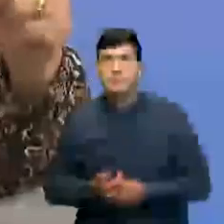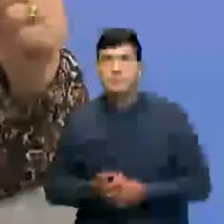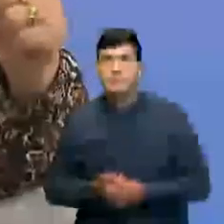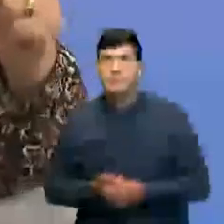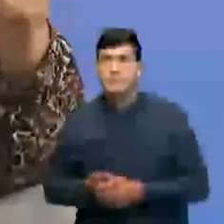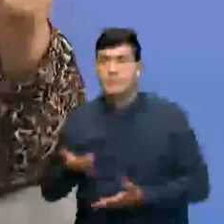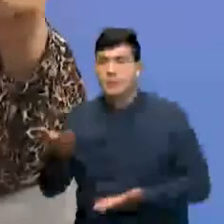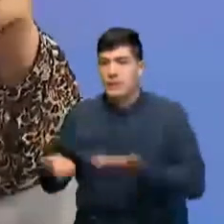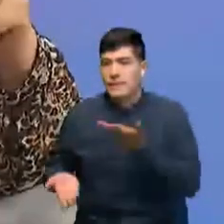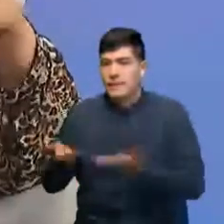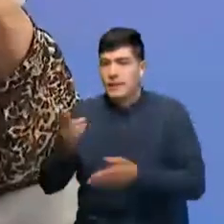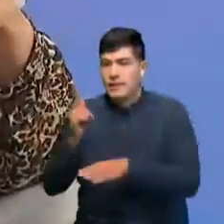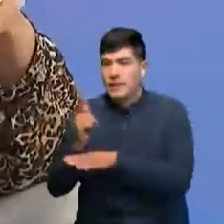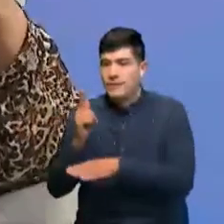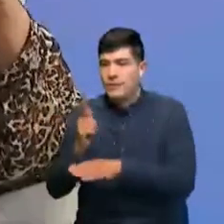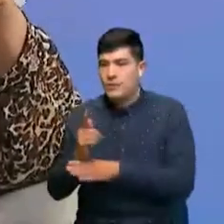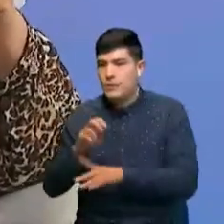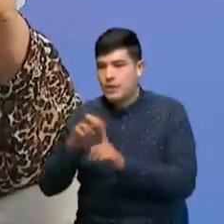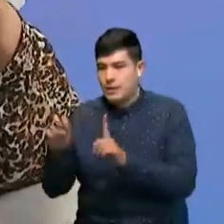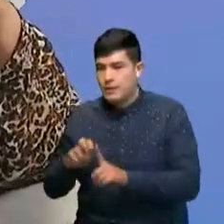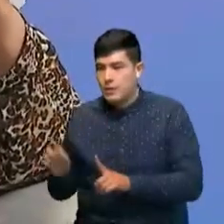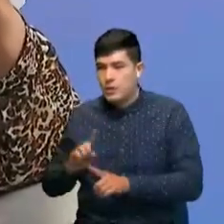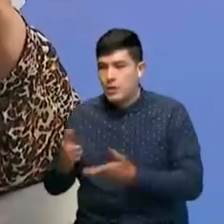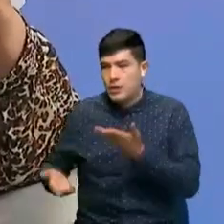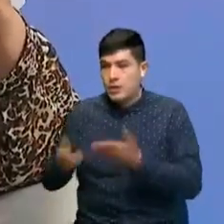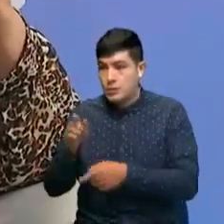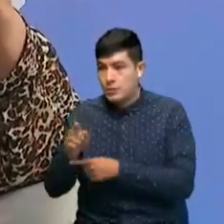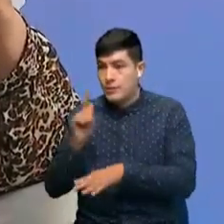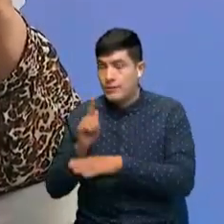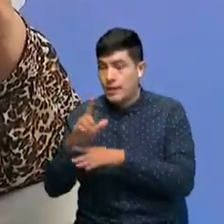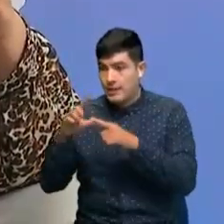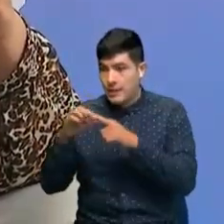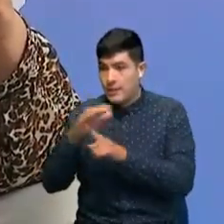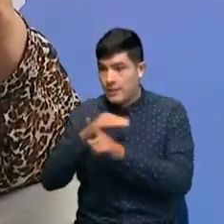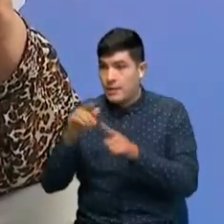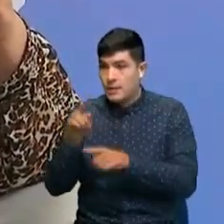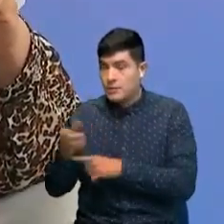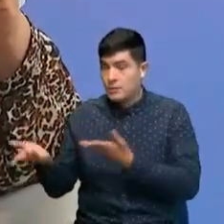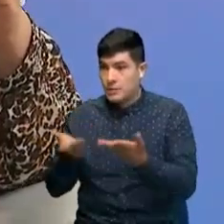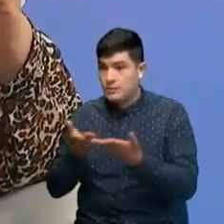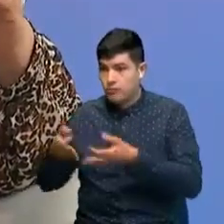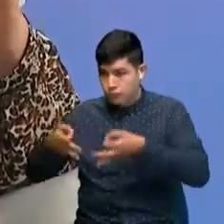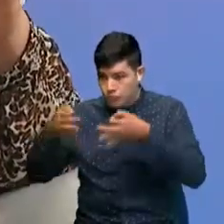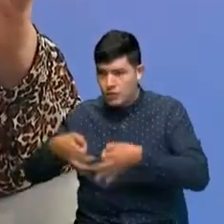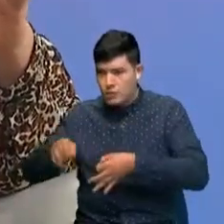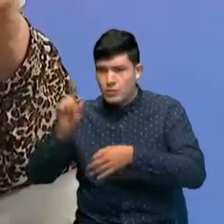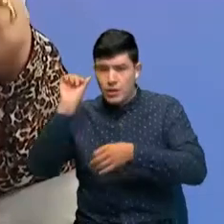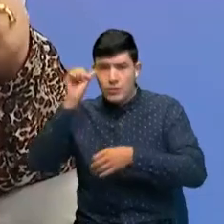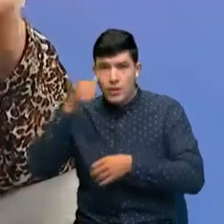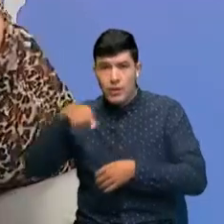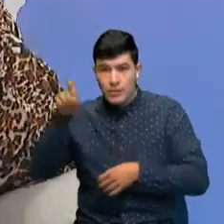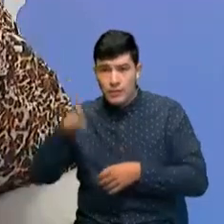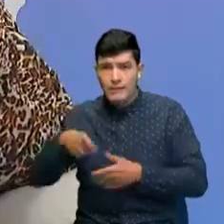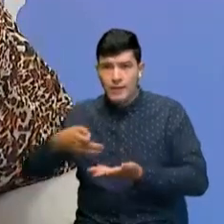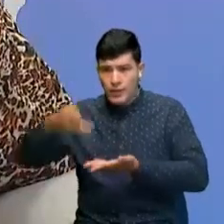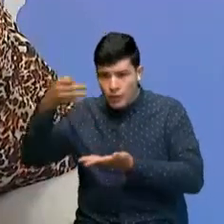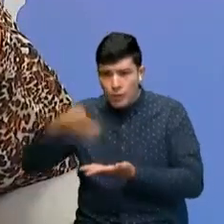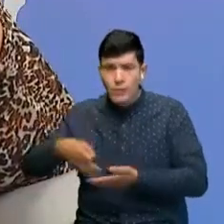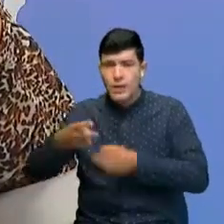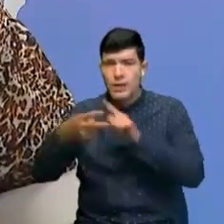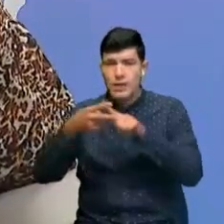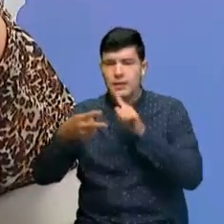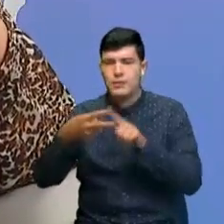dependiendo del fondo donde está el régimen, perdón, no el fondo, el régimen. Si está en régimen de prima media con prestación definida, recordemos que tiene que cumplir los